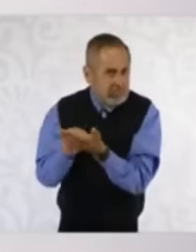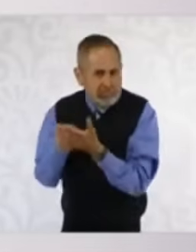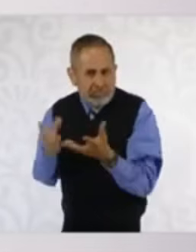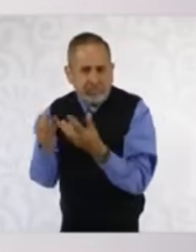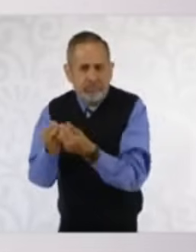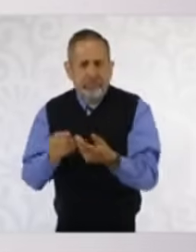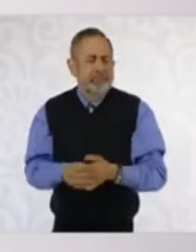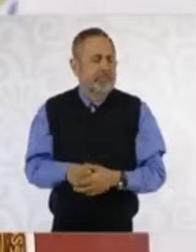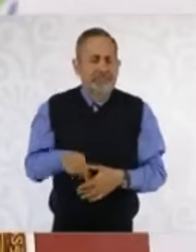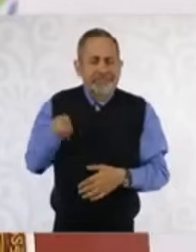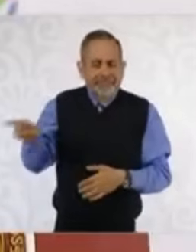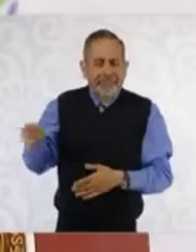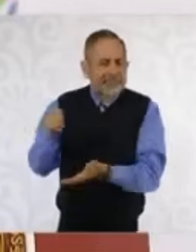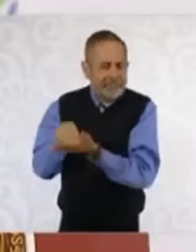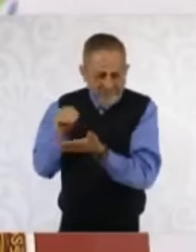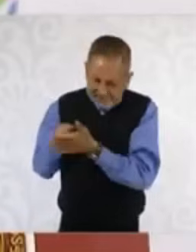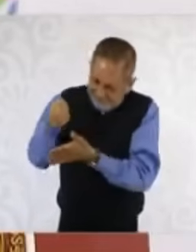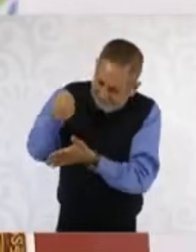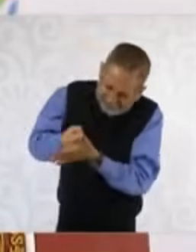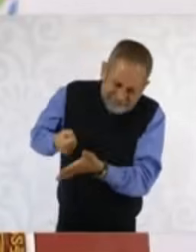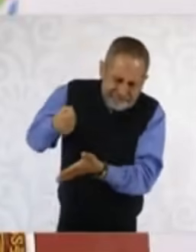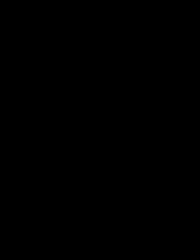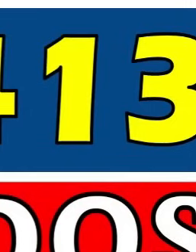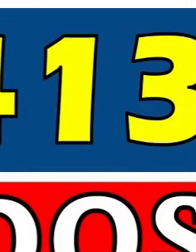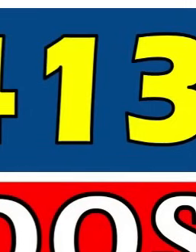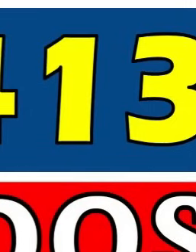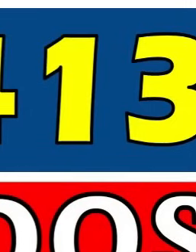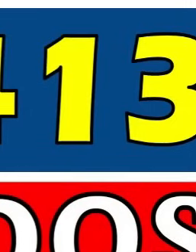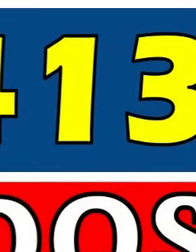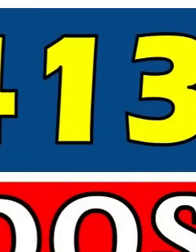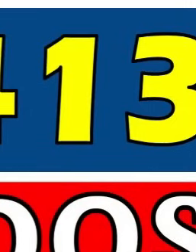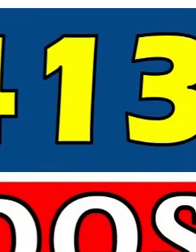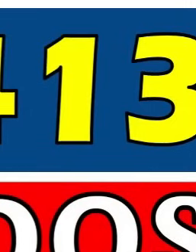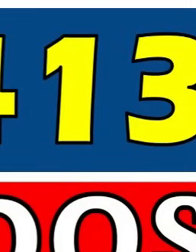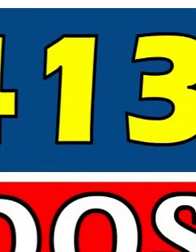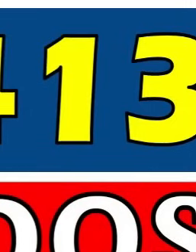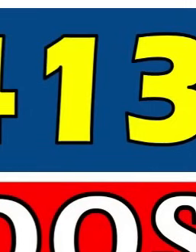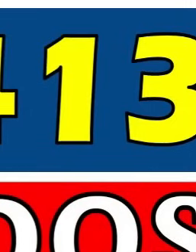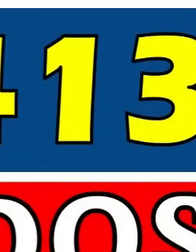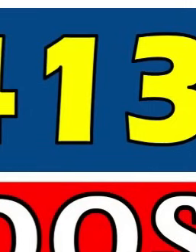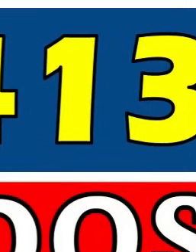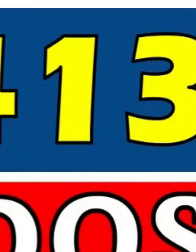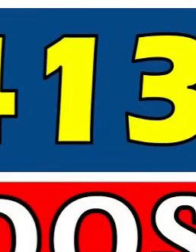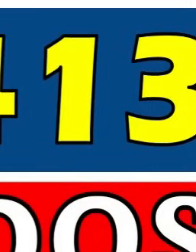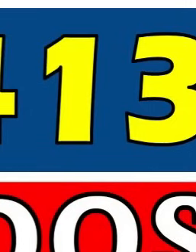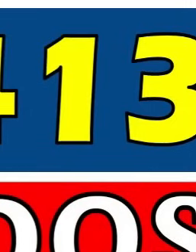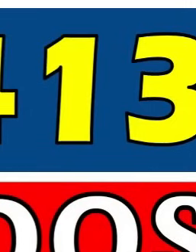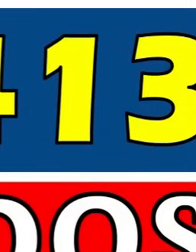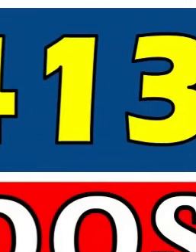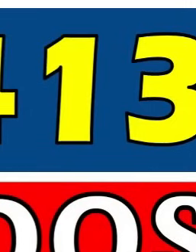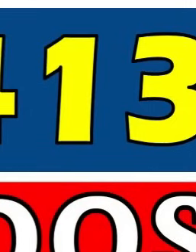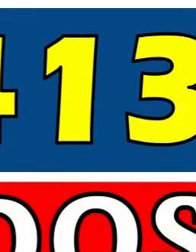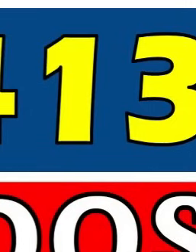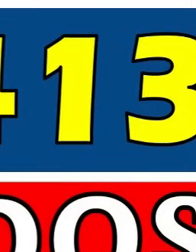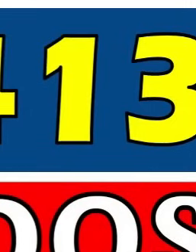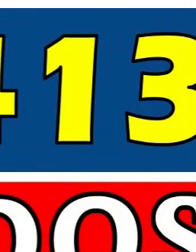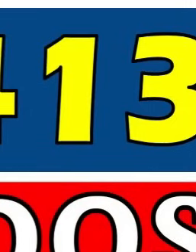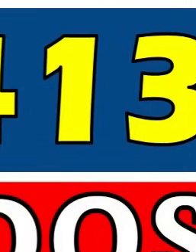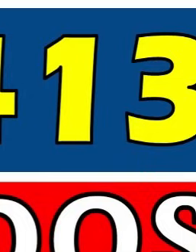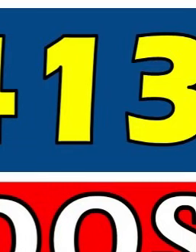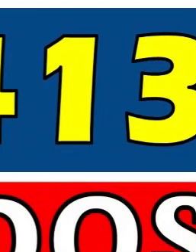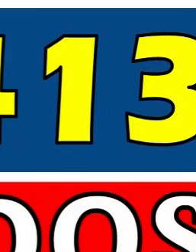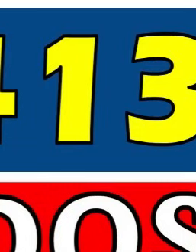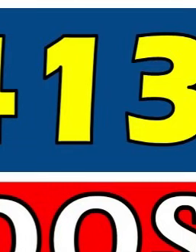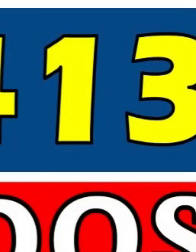sigue luchando, solo que desde otra trinchera. ¿Qué tranza? Mi gente bonita de YouTube. Hoy les traigo un vídeo que está de